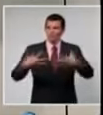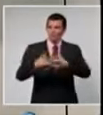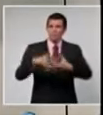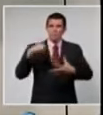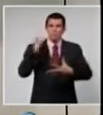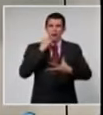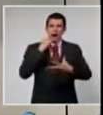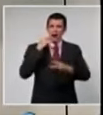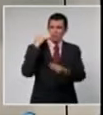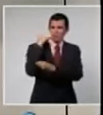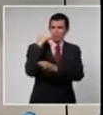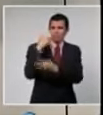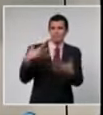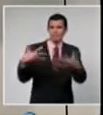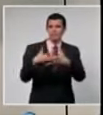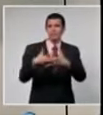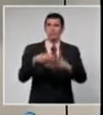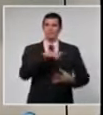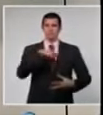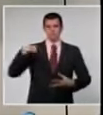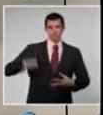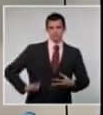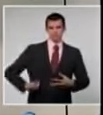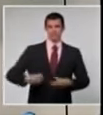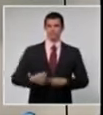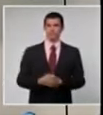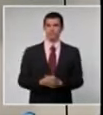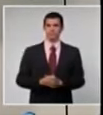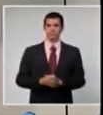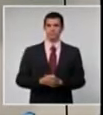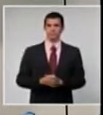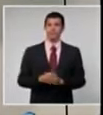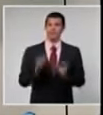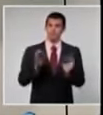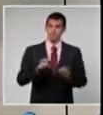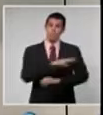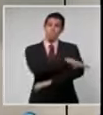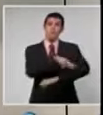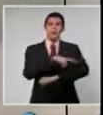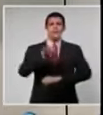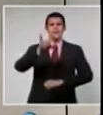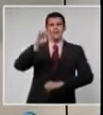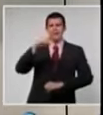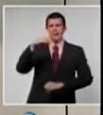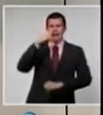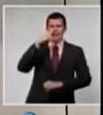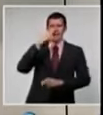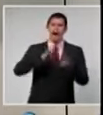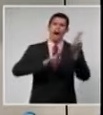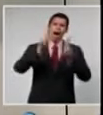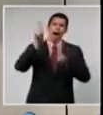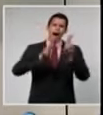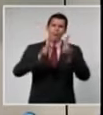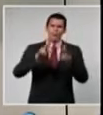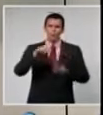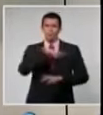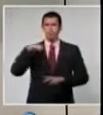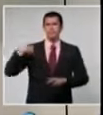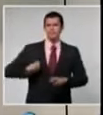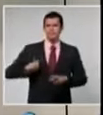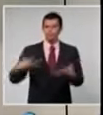de cooperación estratégica de 25 años entre ambas naciones, que de concretarse implicaría que China invierta alrededor de 400